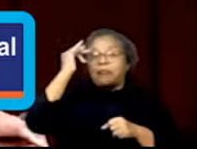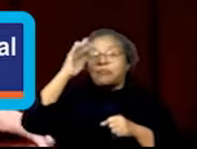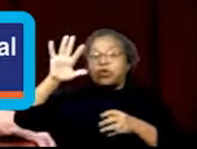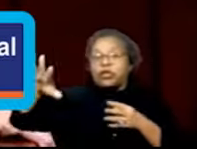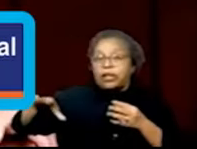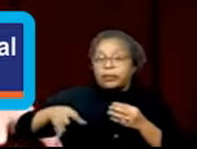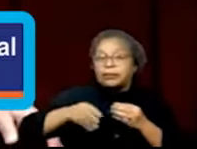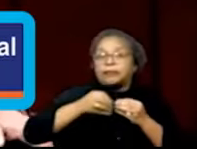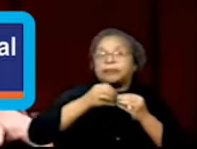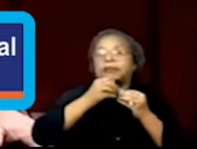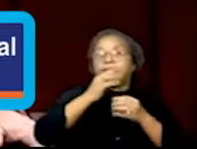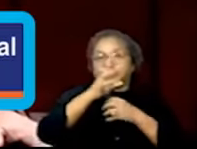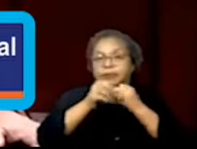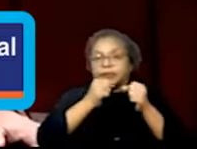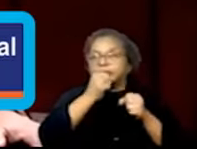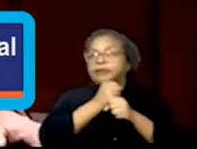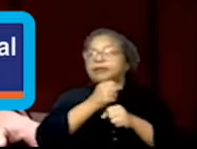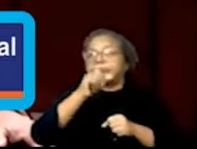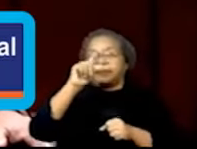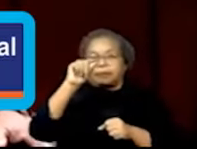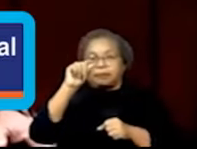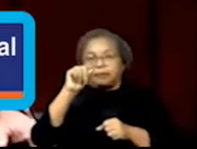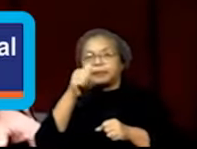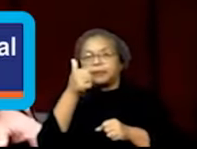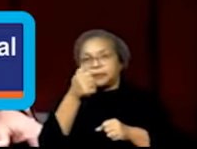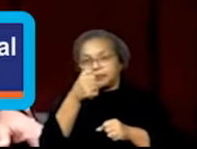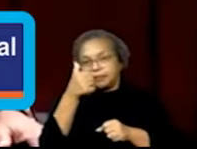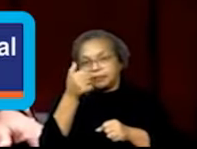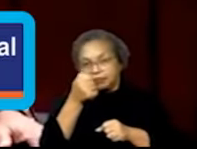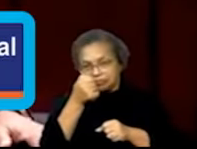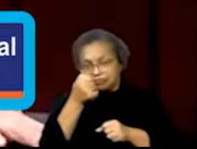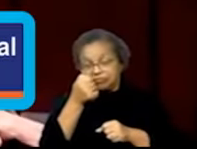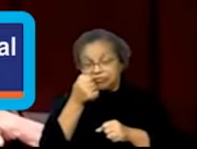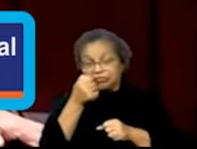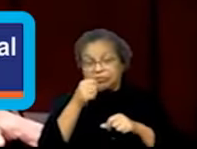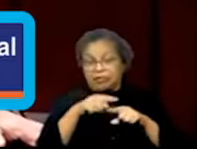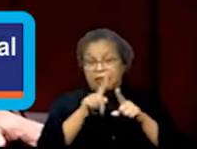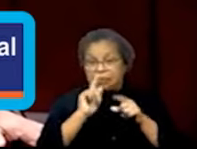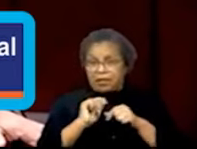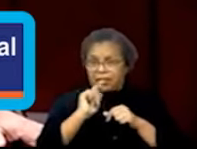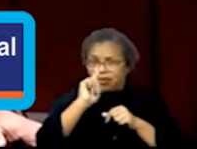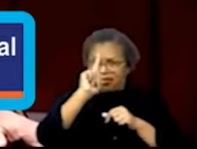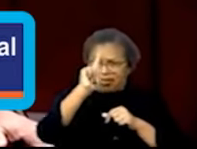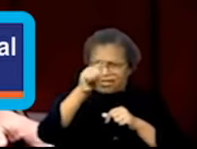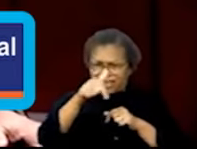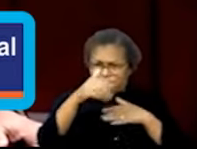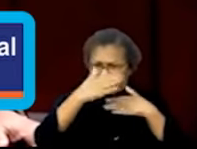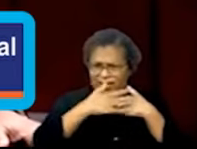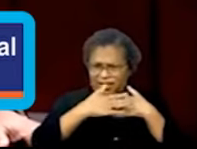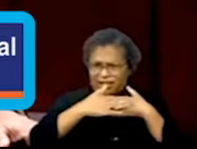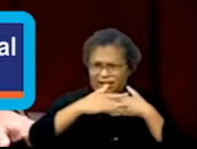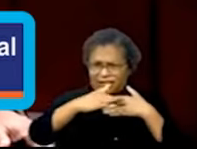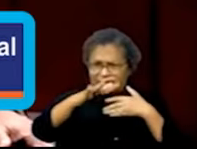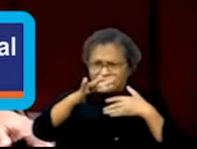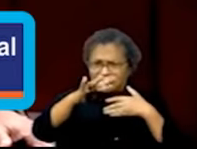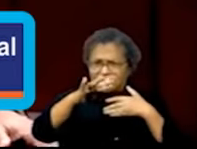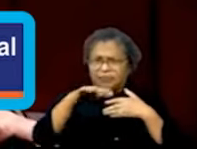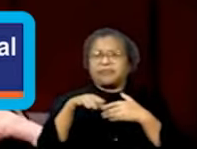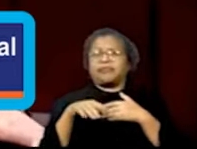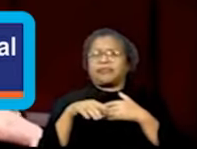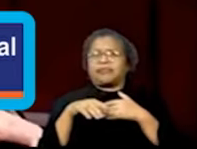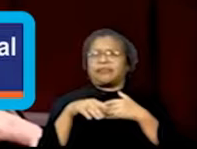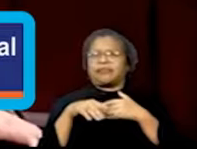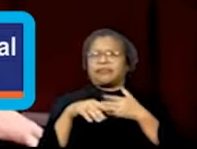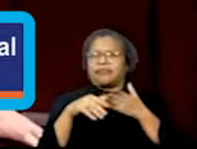Quede claro. Después de eso, no hay ninguna constancia escrita de alguna